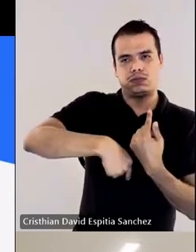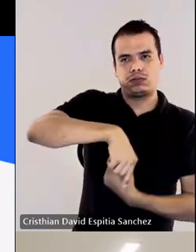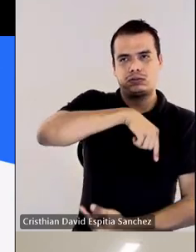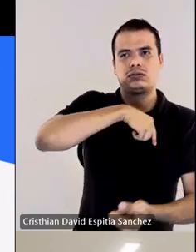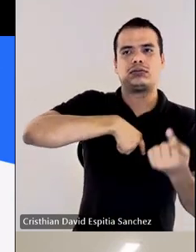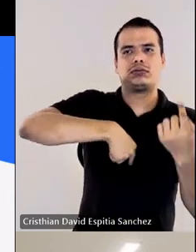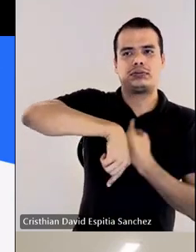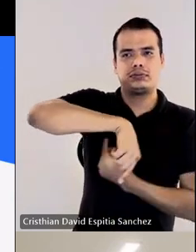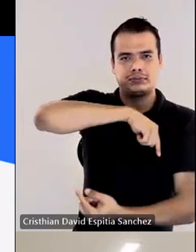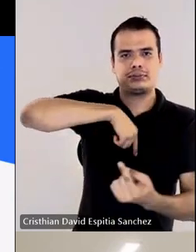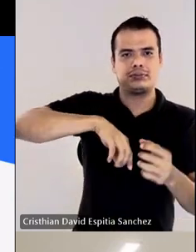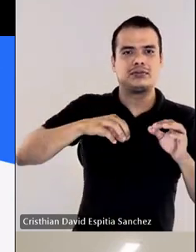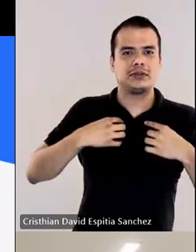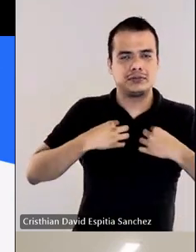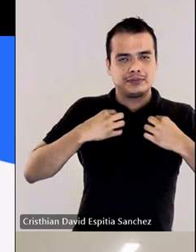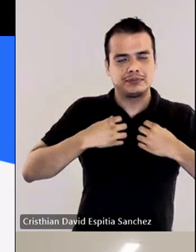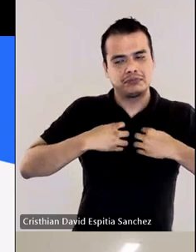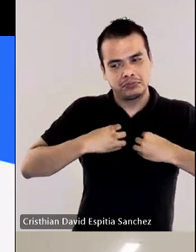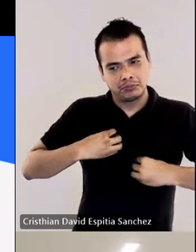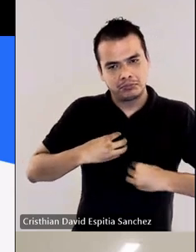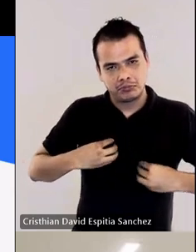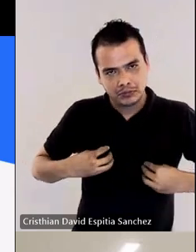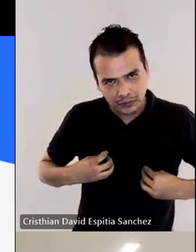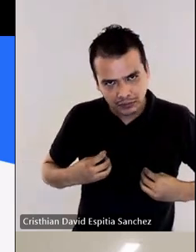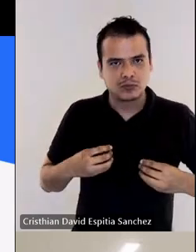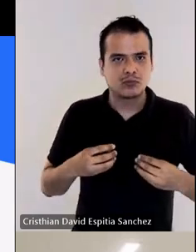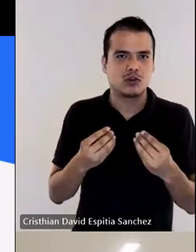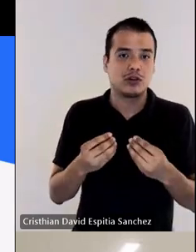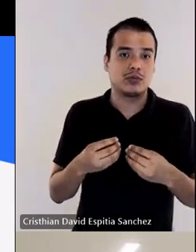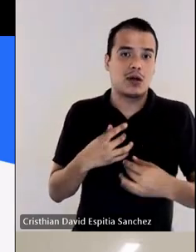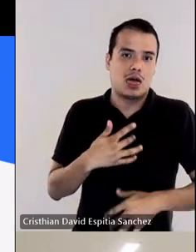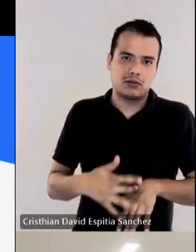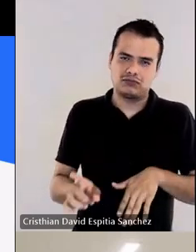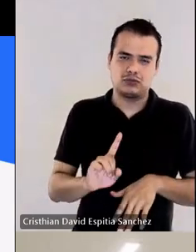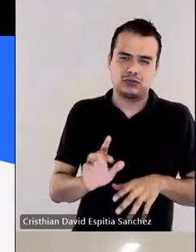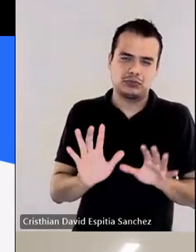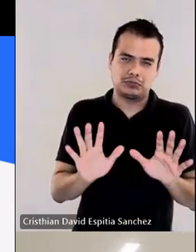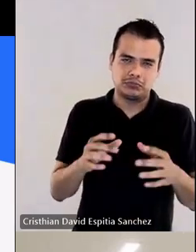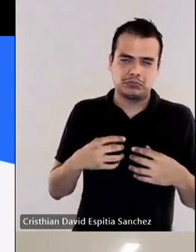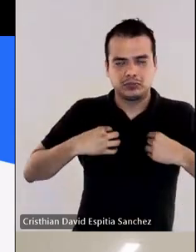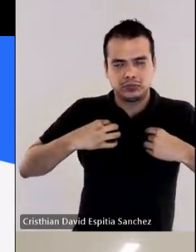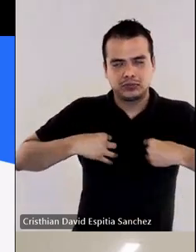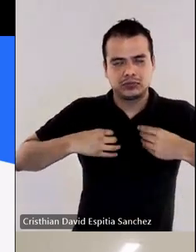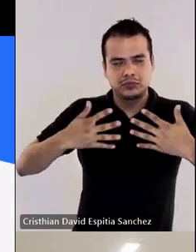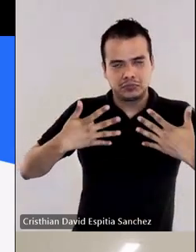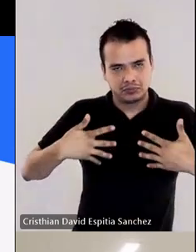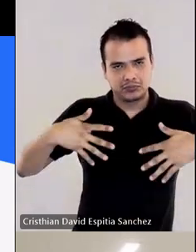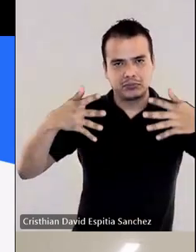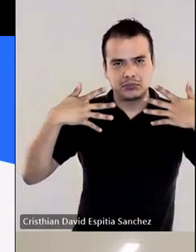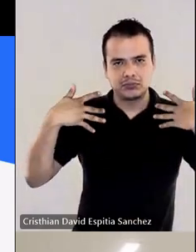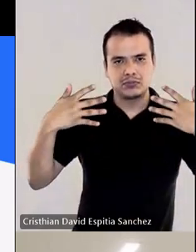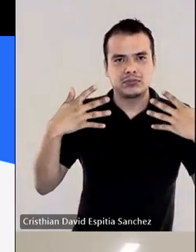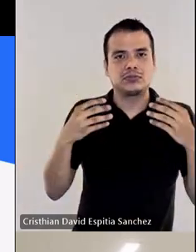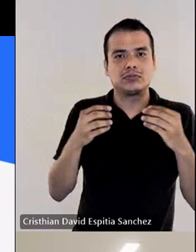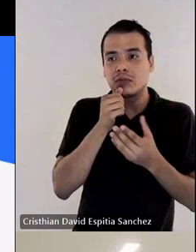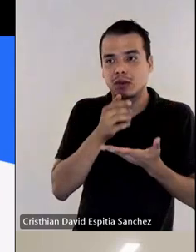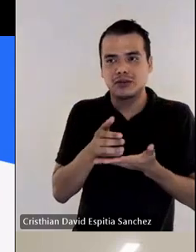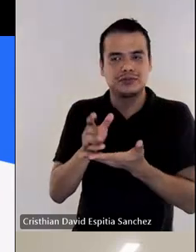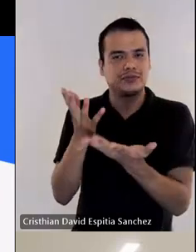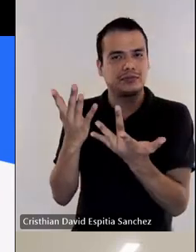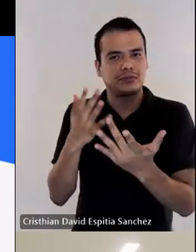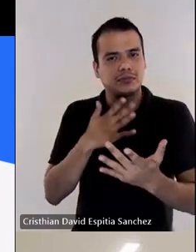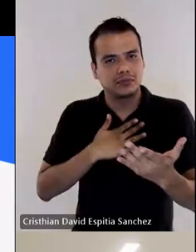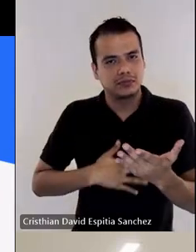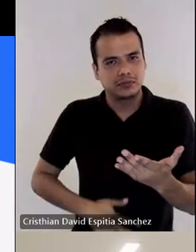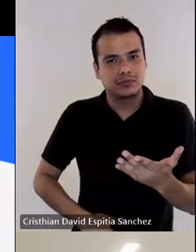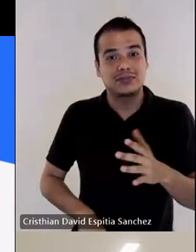vestir, no darle nada de beber hasta que no se recupere completamente. Dejémosla abrigadita, en lo posible